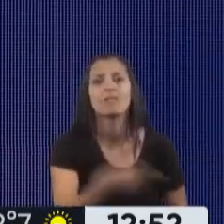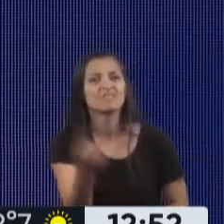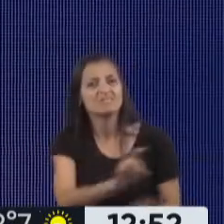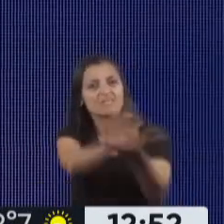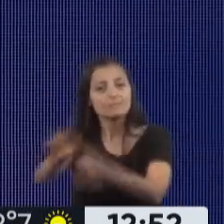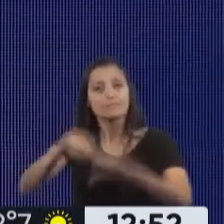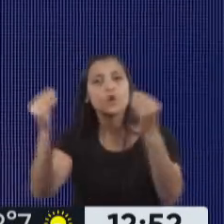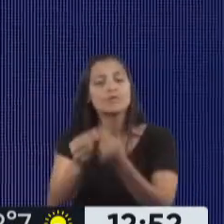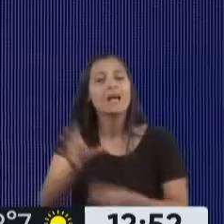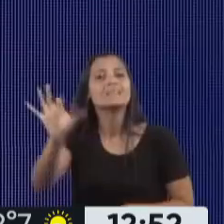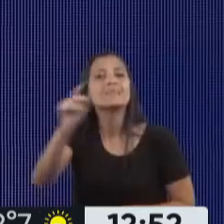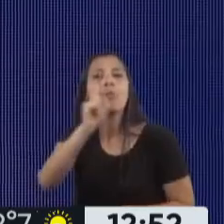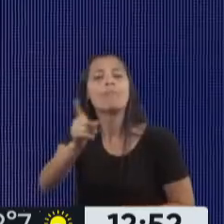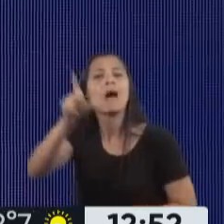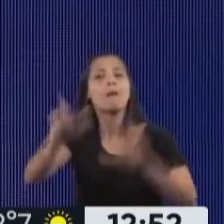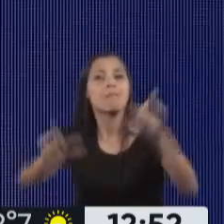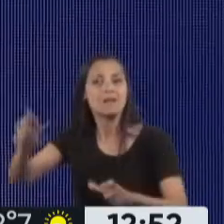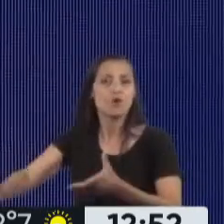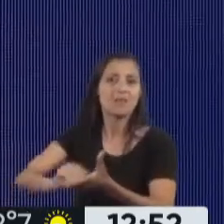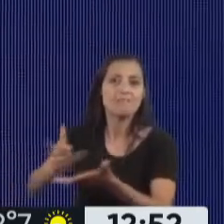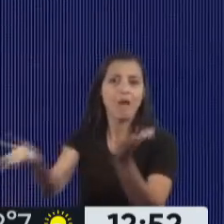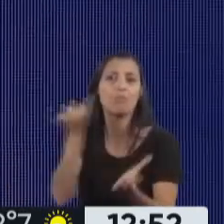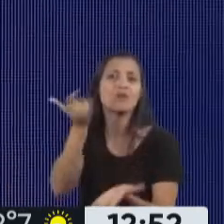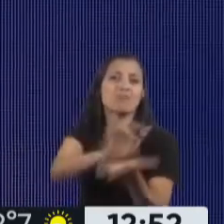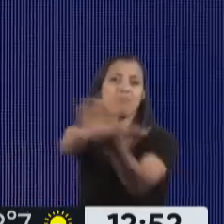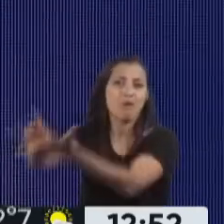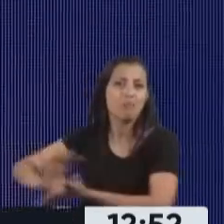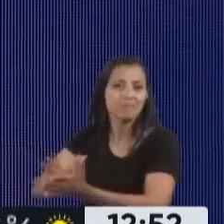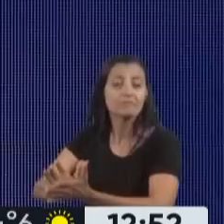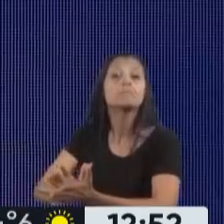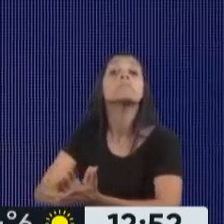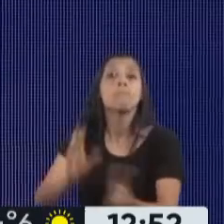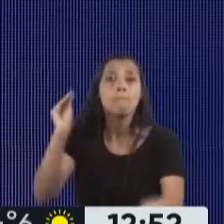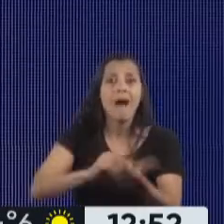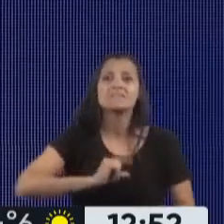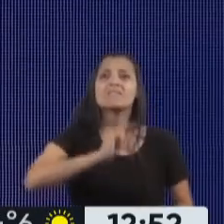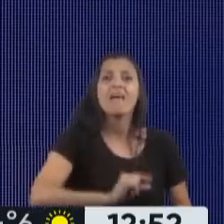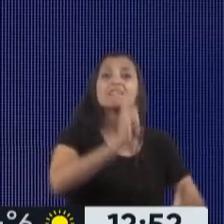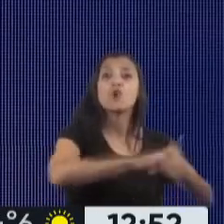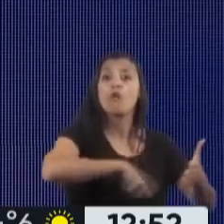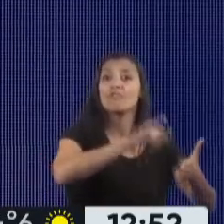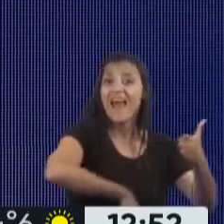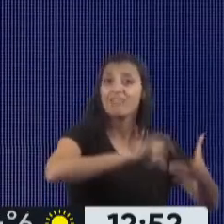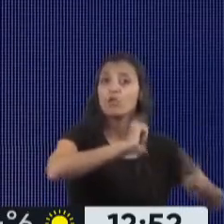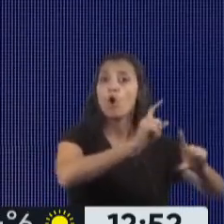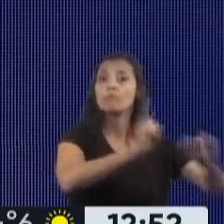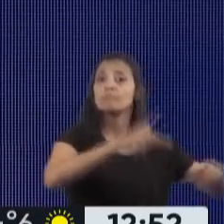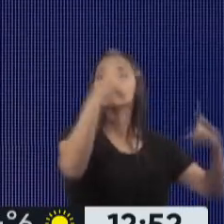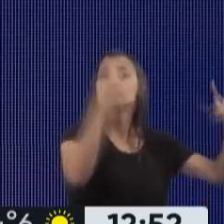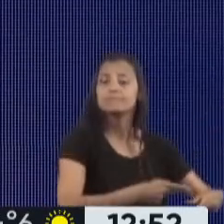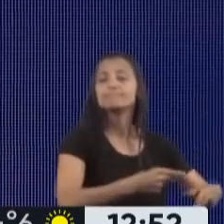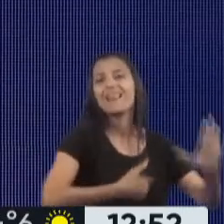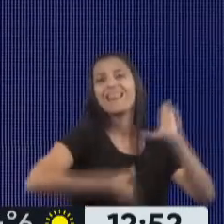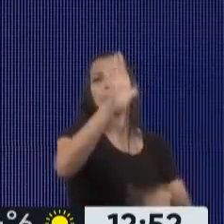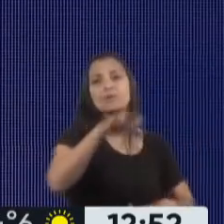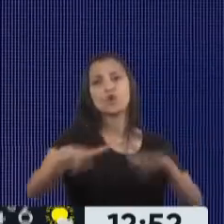casi 50.000 empleados públicos, sino que además, cada vez que se cae un contrato, en la mayoría de